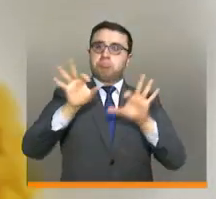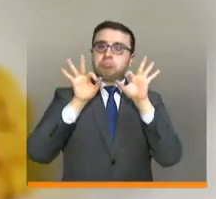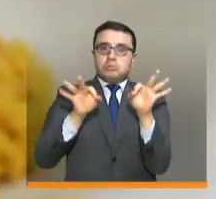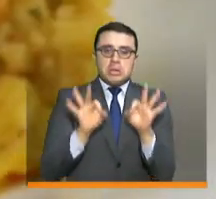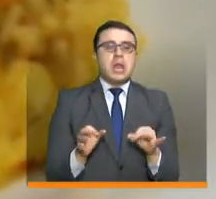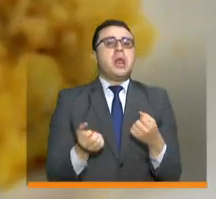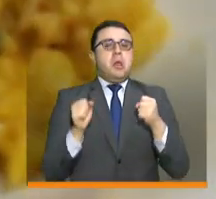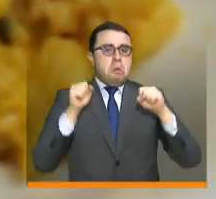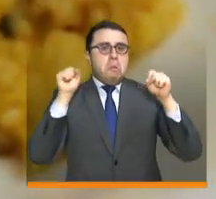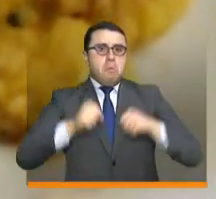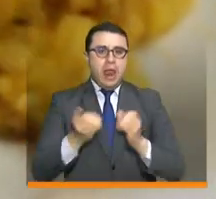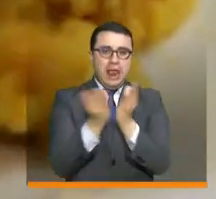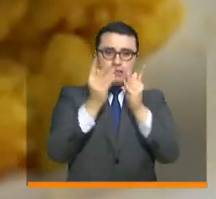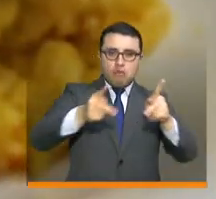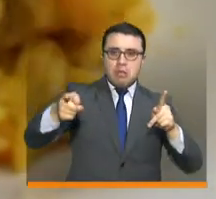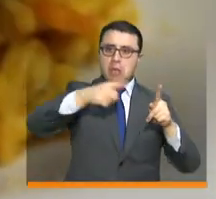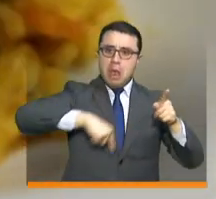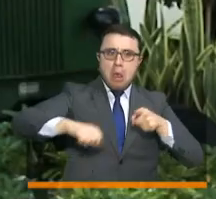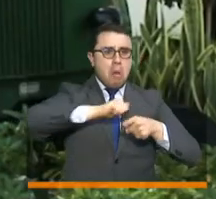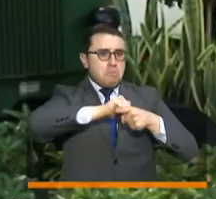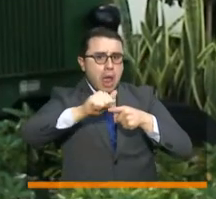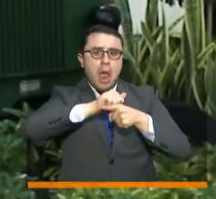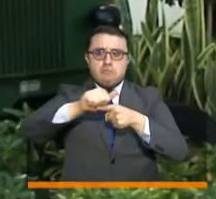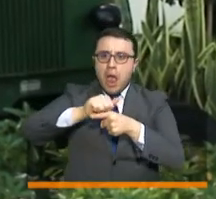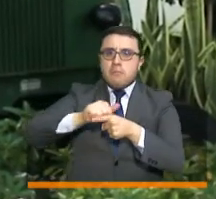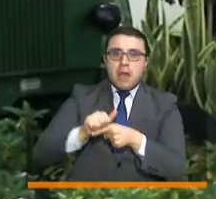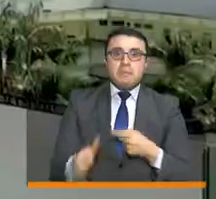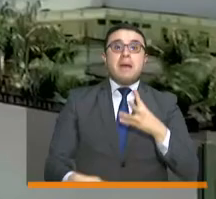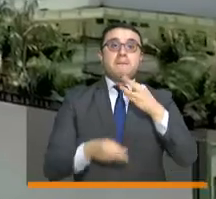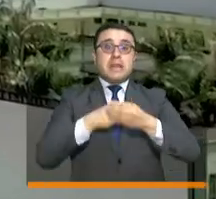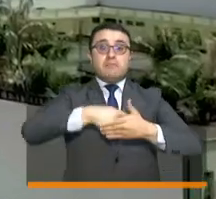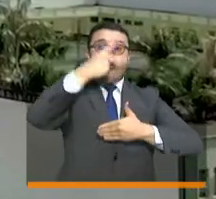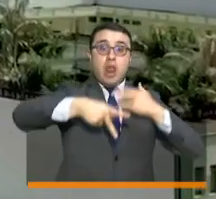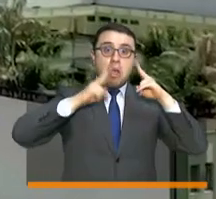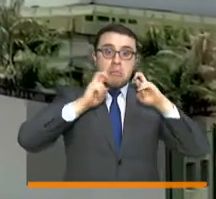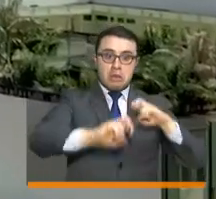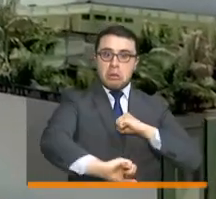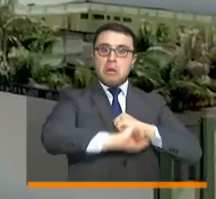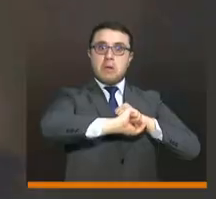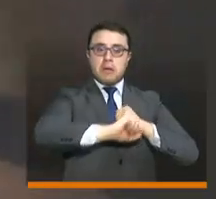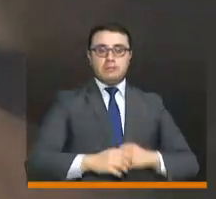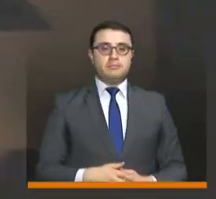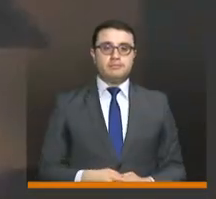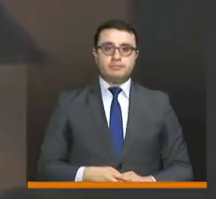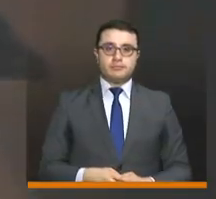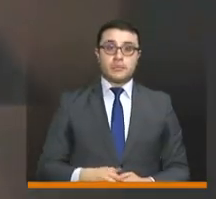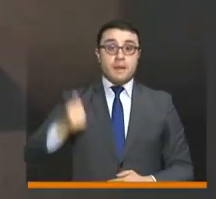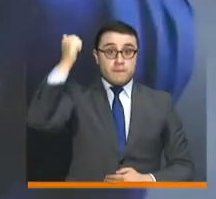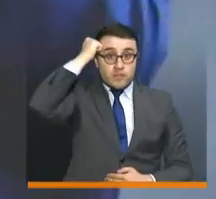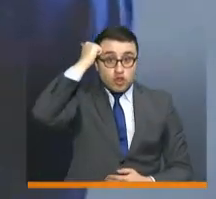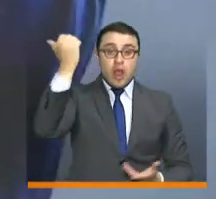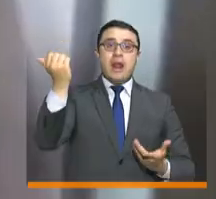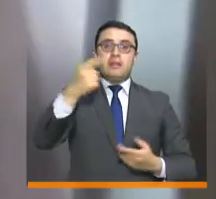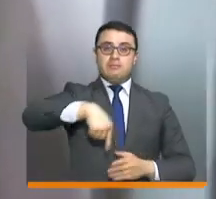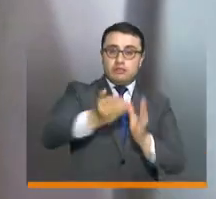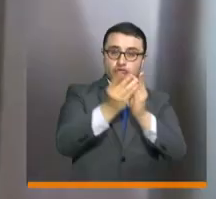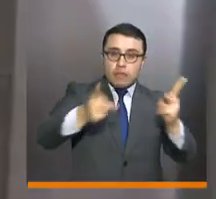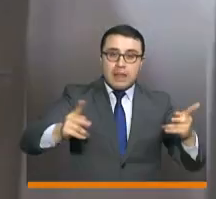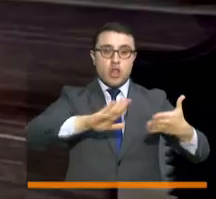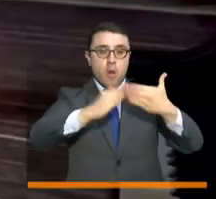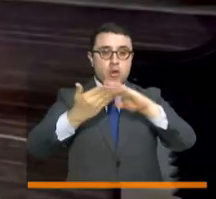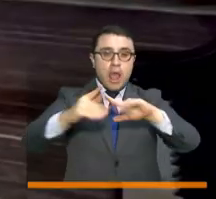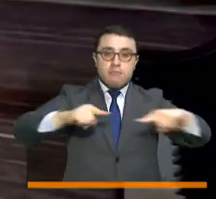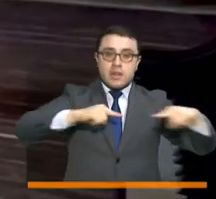prácticas con los estudiantes, nos hemos apoyado también en los proyectos de investigación. Quiero que los docentes, los estudiantes y la comunidad administrativa se